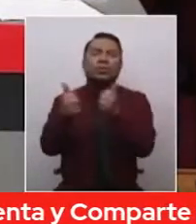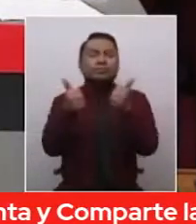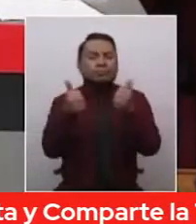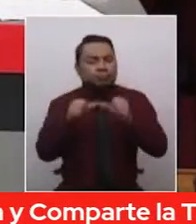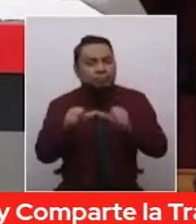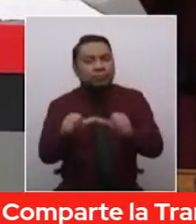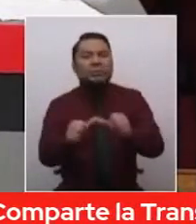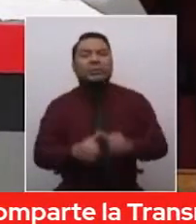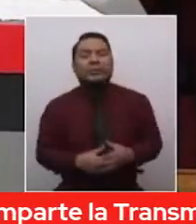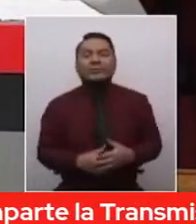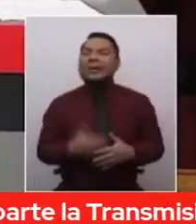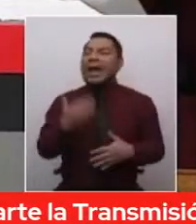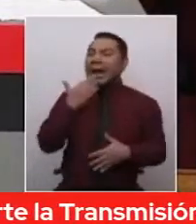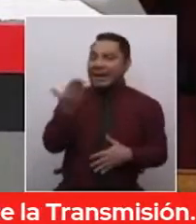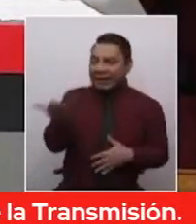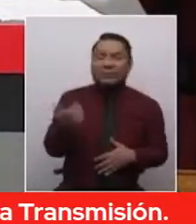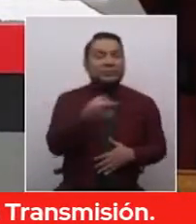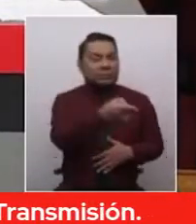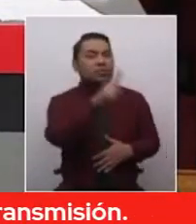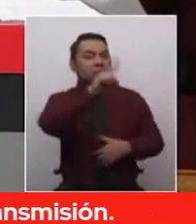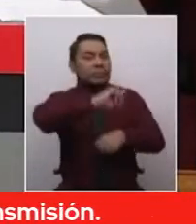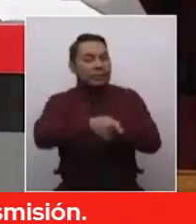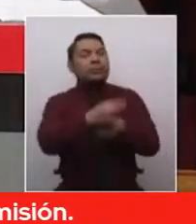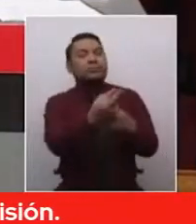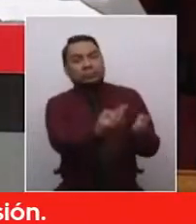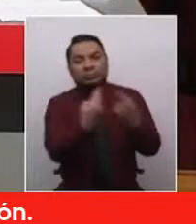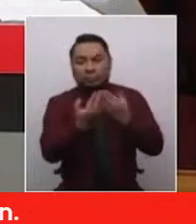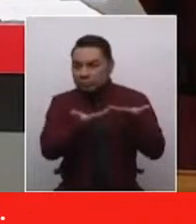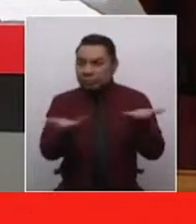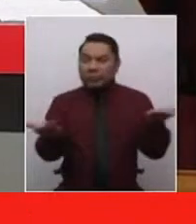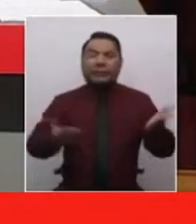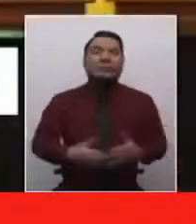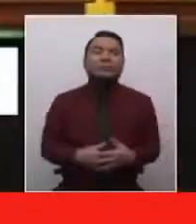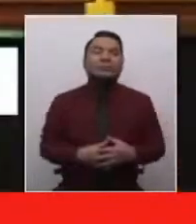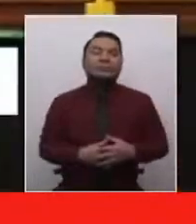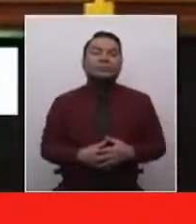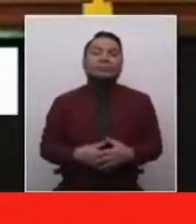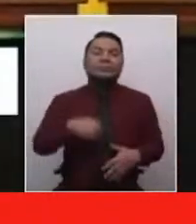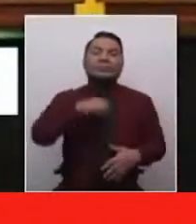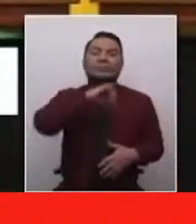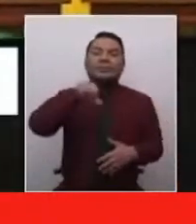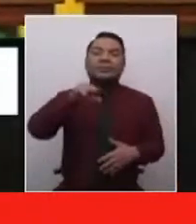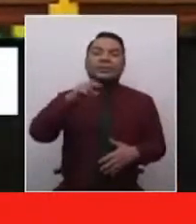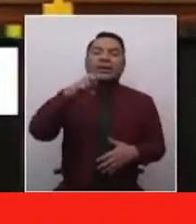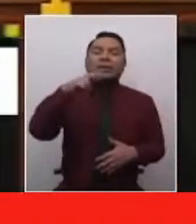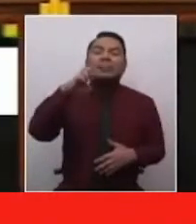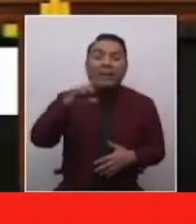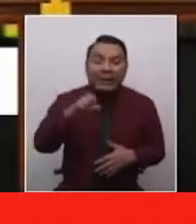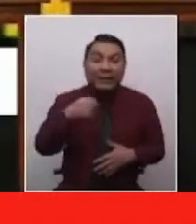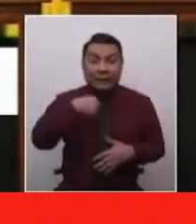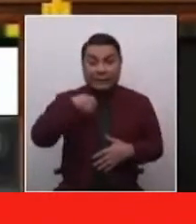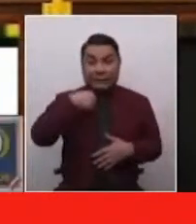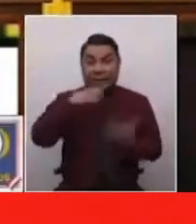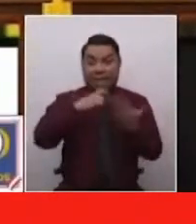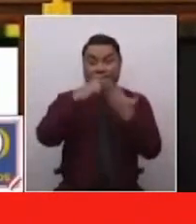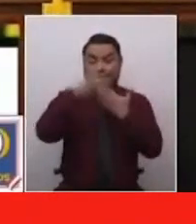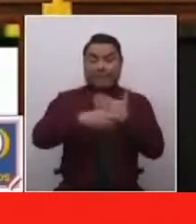Gracias, Jean-Pierre Vázquez. Tiene un minuto para responder, candidato Urresti. Jean-Pierre, en nuestro plan de